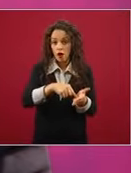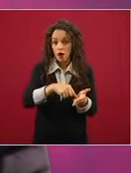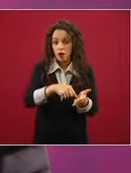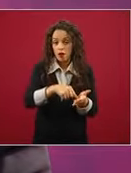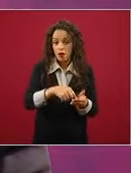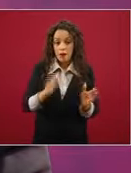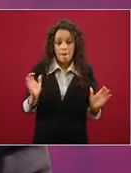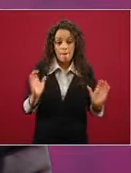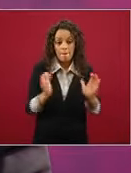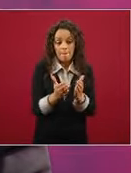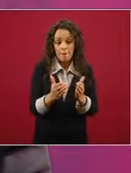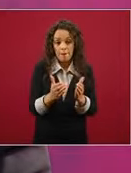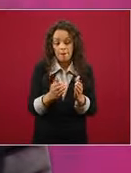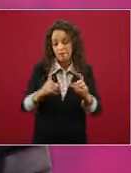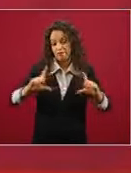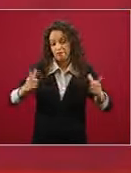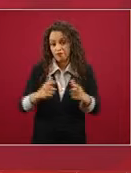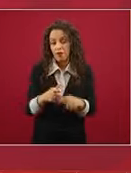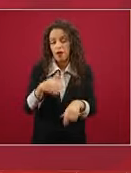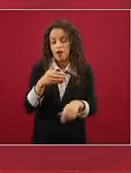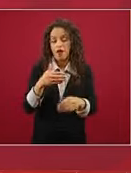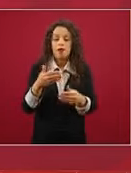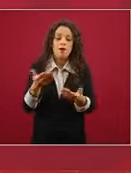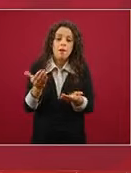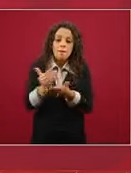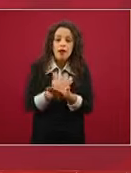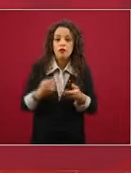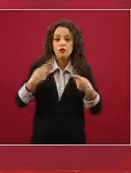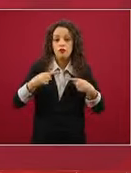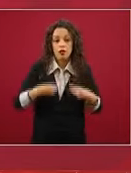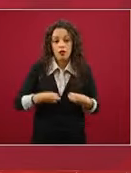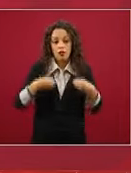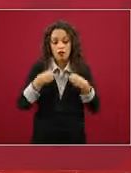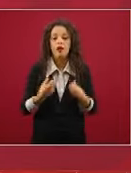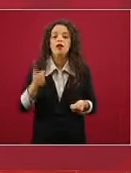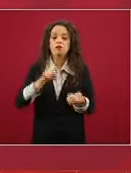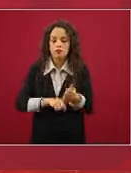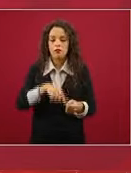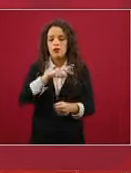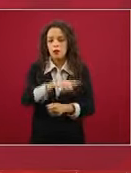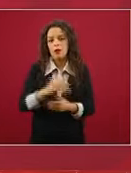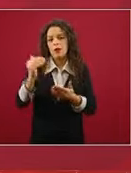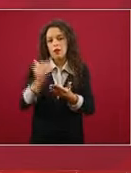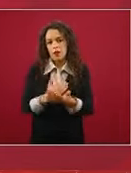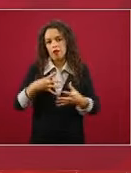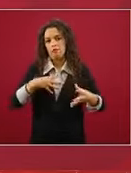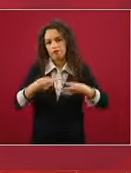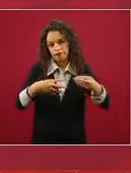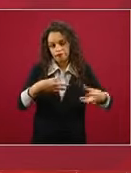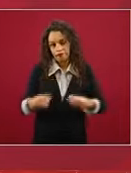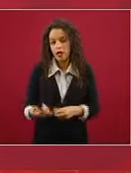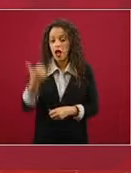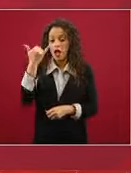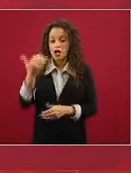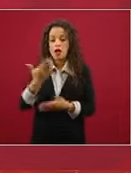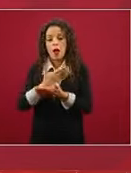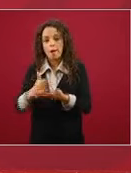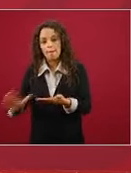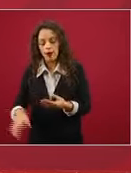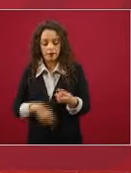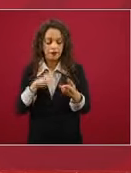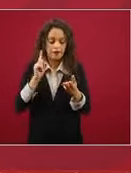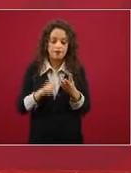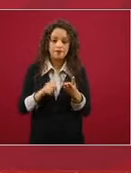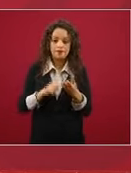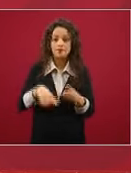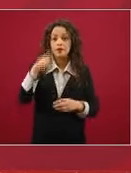más rápidamente la curva epidémica. También la movilidad, el intervalo de movilidad de las personas es